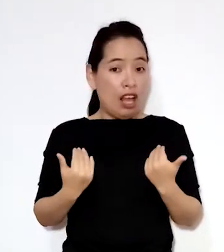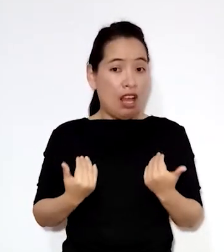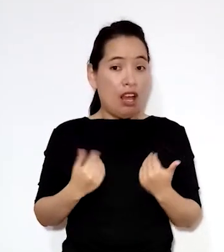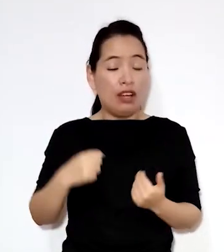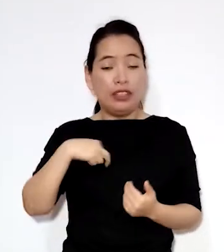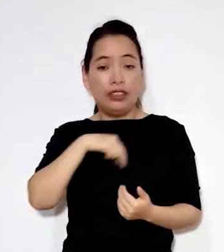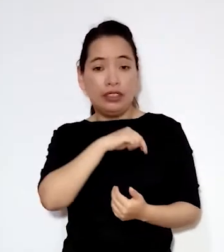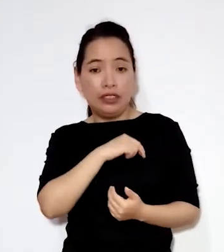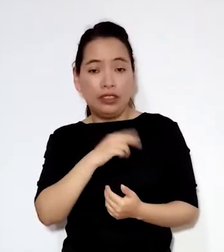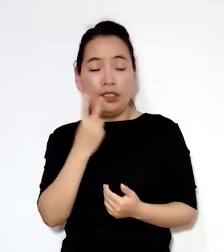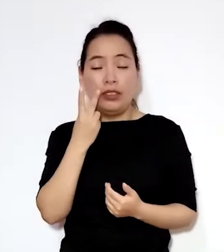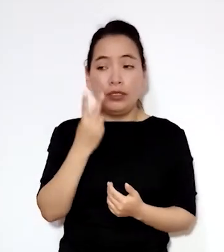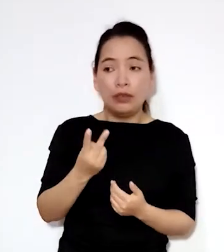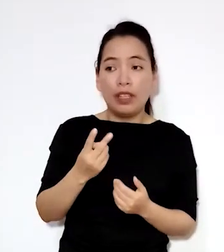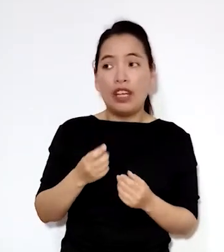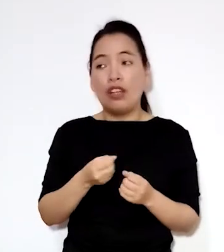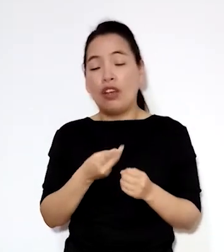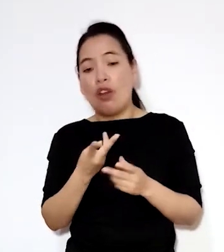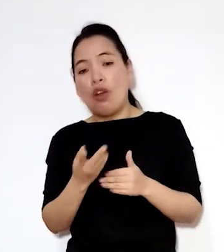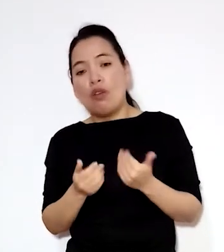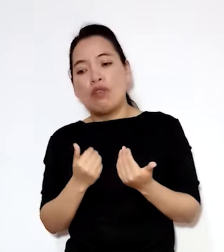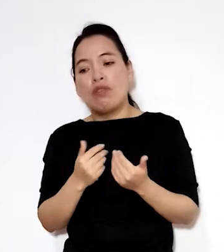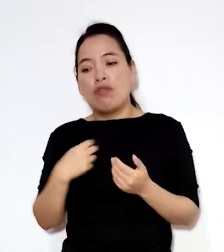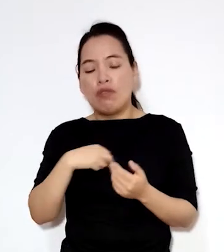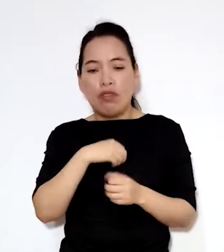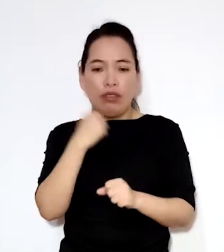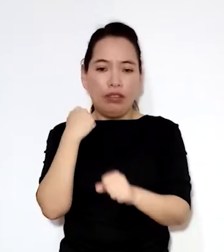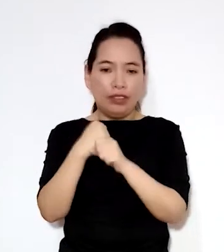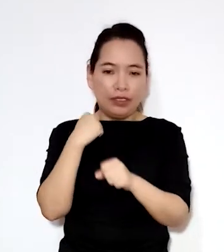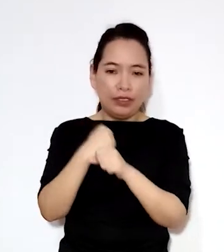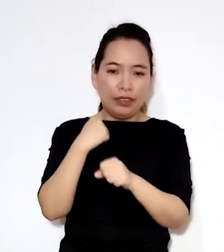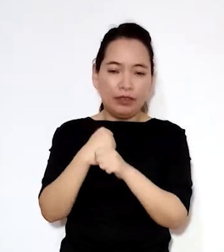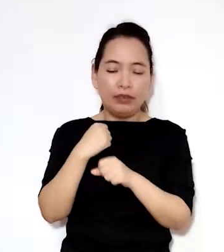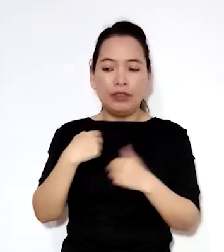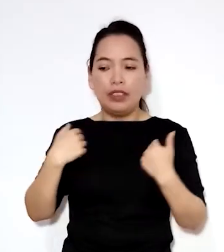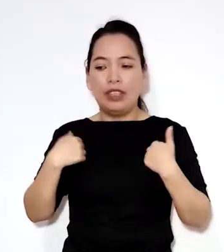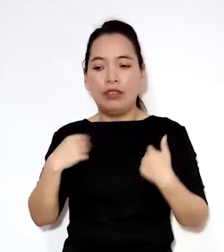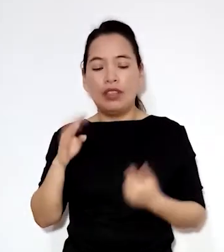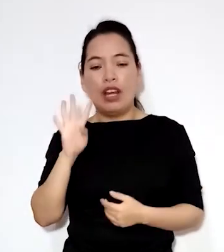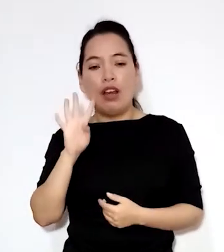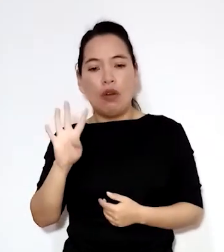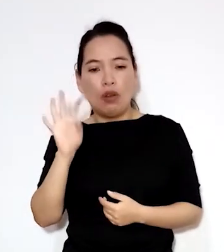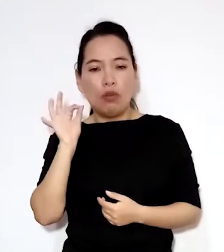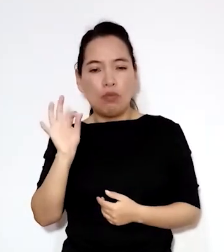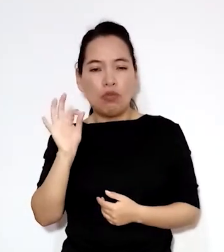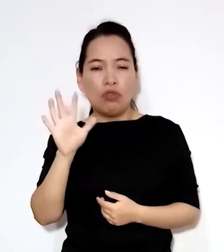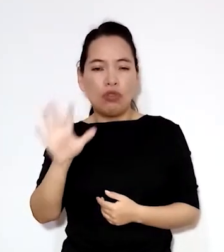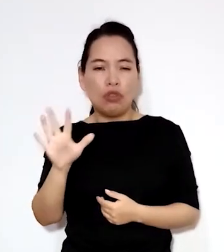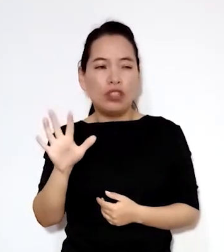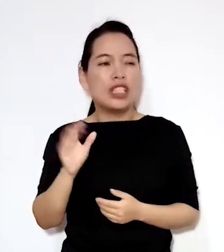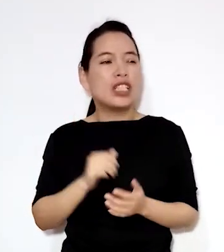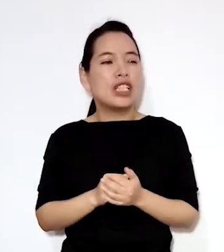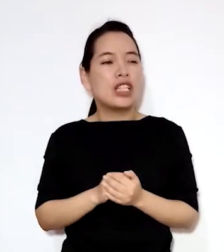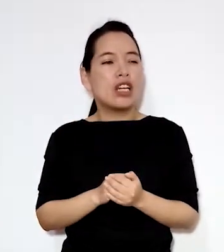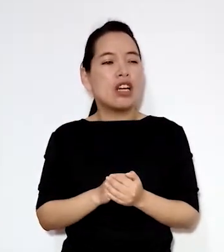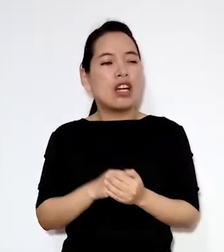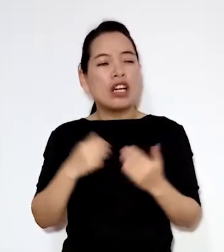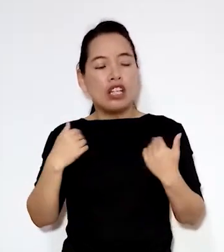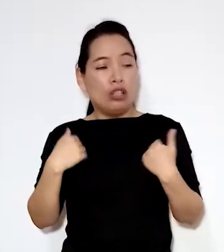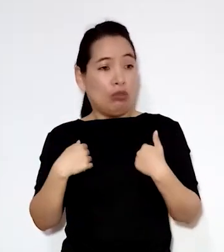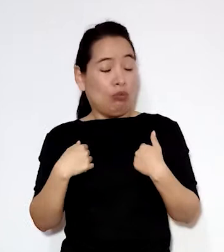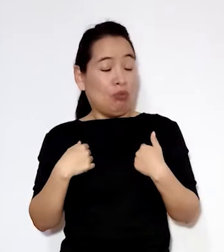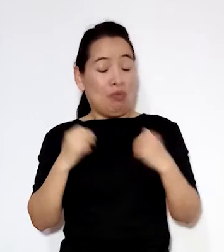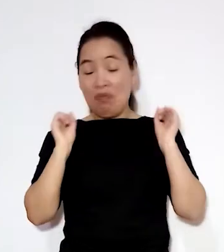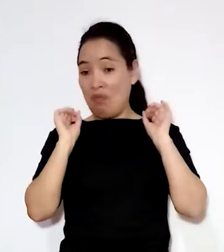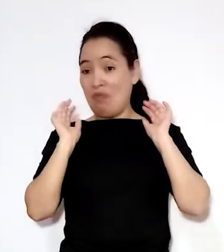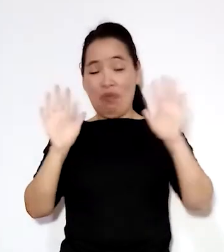las alturas que estamos y después de que está la convención, después de que tenemos la meta 4.5,